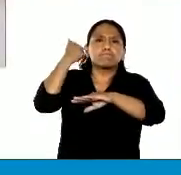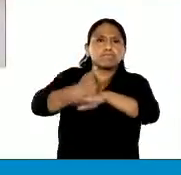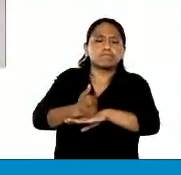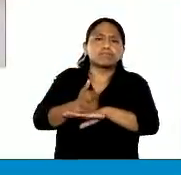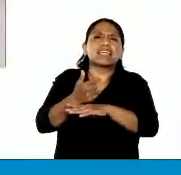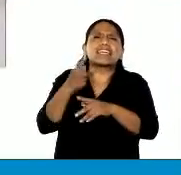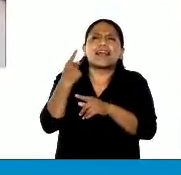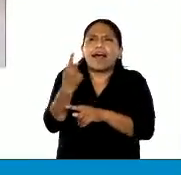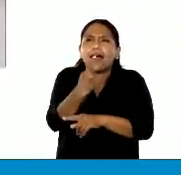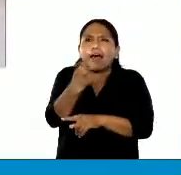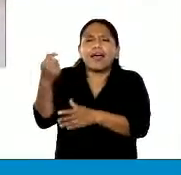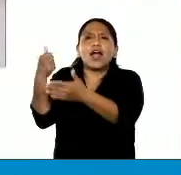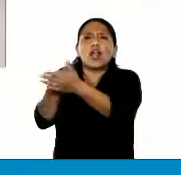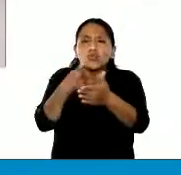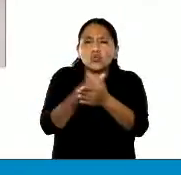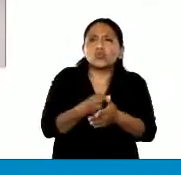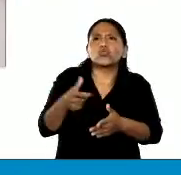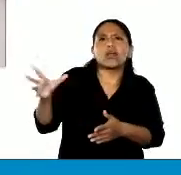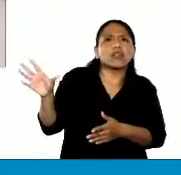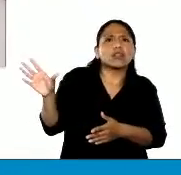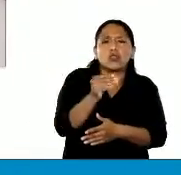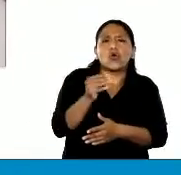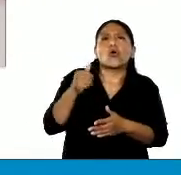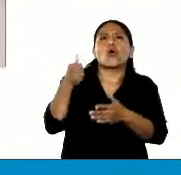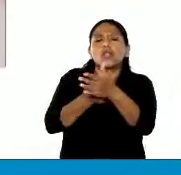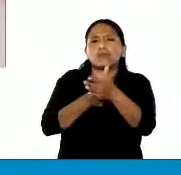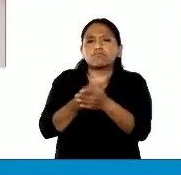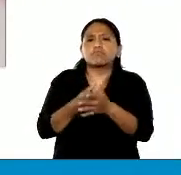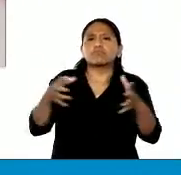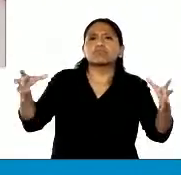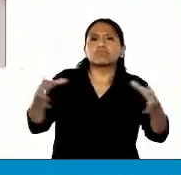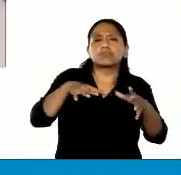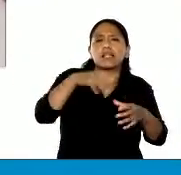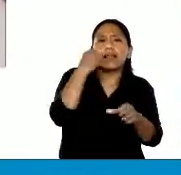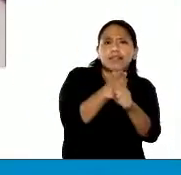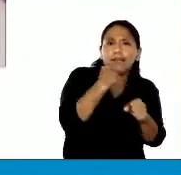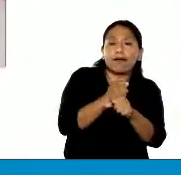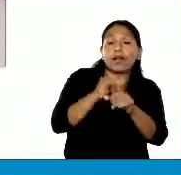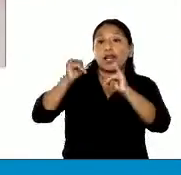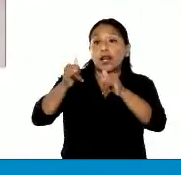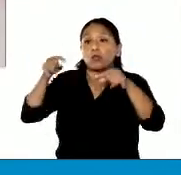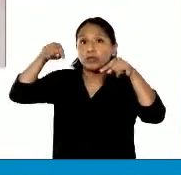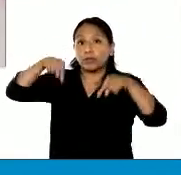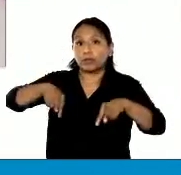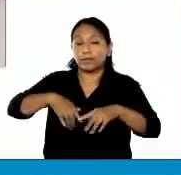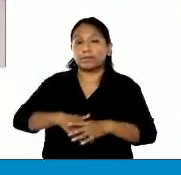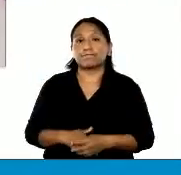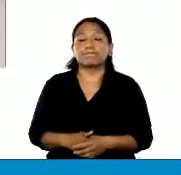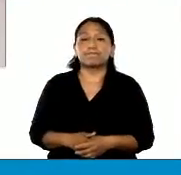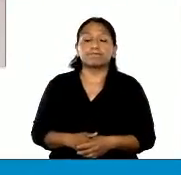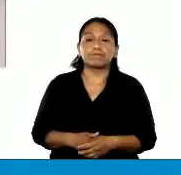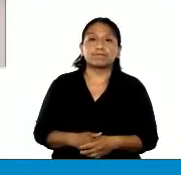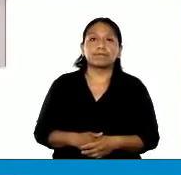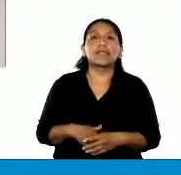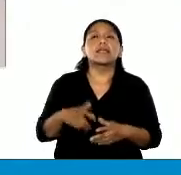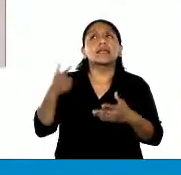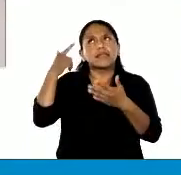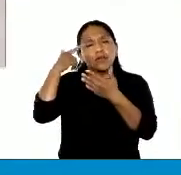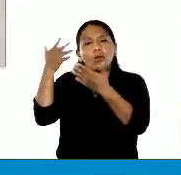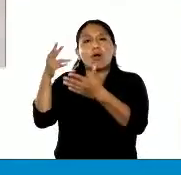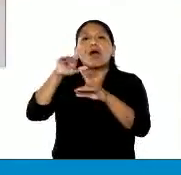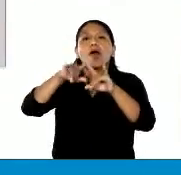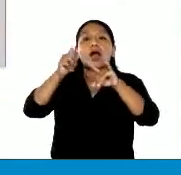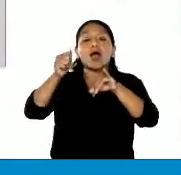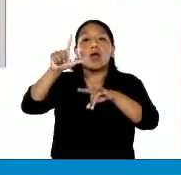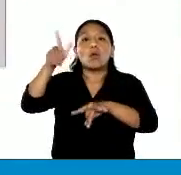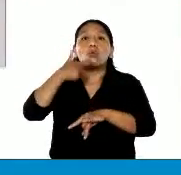las luchas, de todas las luchas que da la clase trabajadora y la juventud en la actualidad. También quiero homenajear a Rodolfo Walsh,